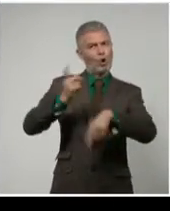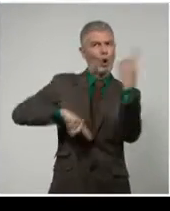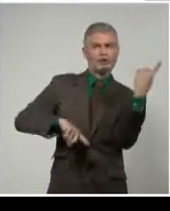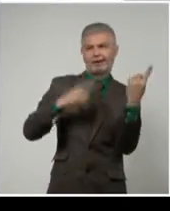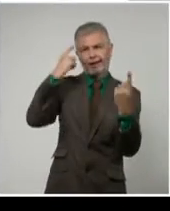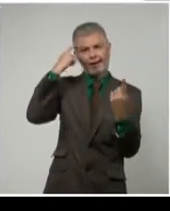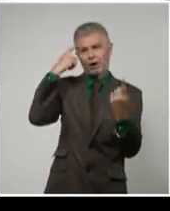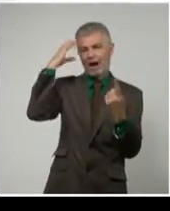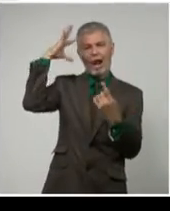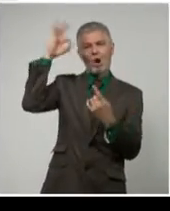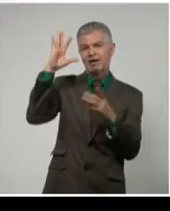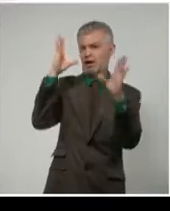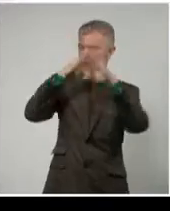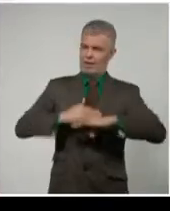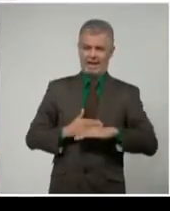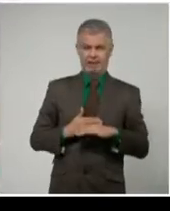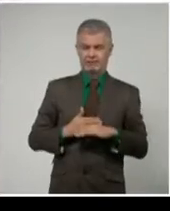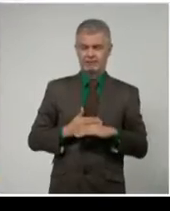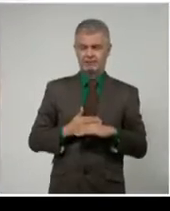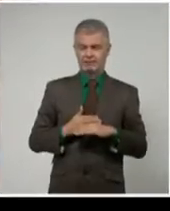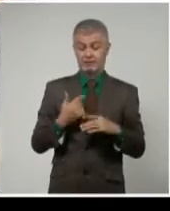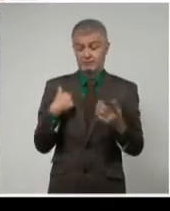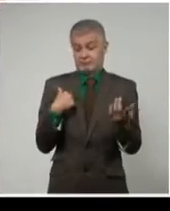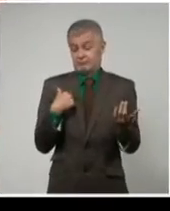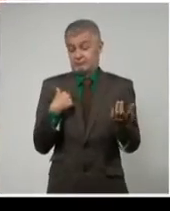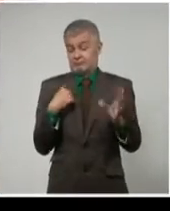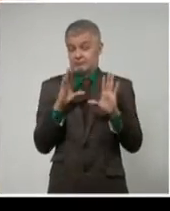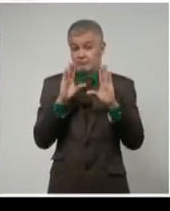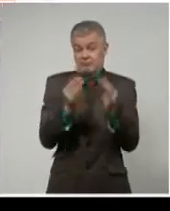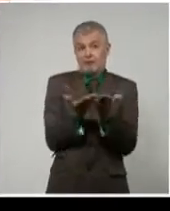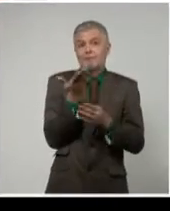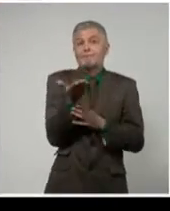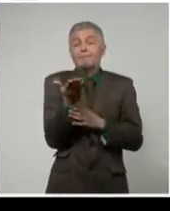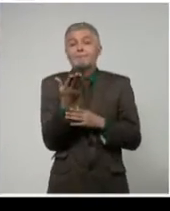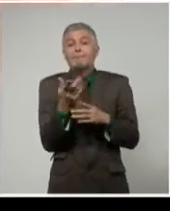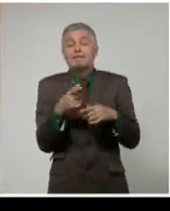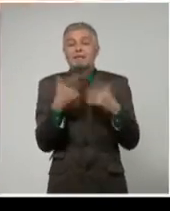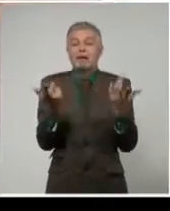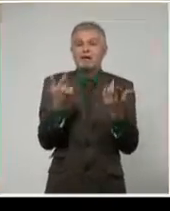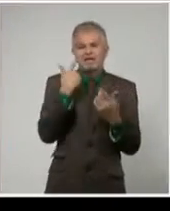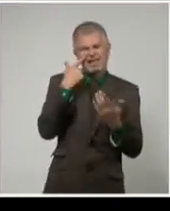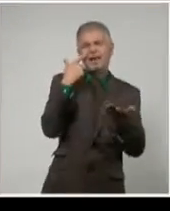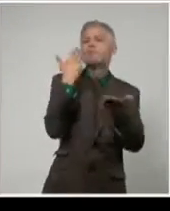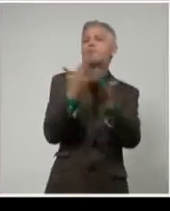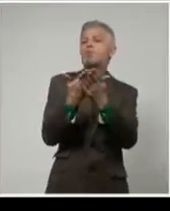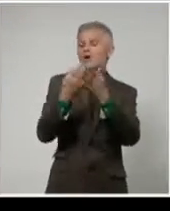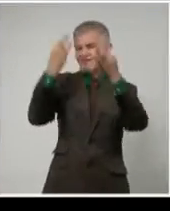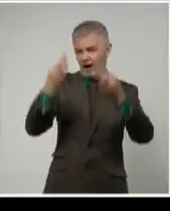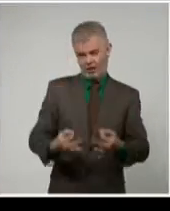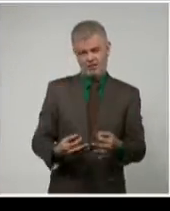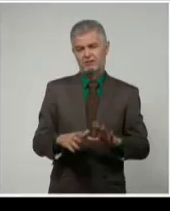física. O sea, un reclamo extraordinario tiene que tener evidencias extraordinarias.